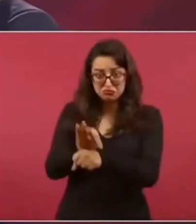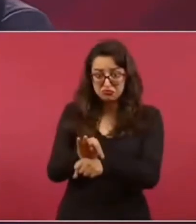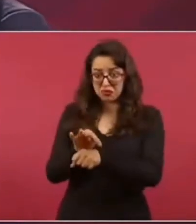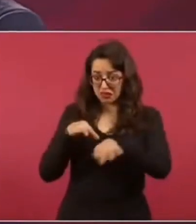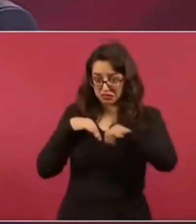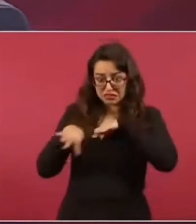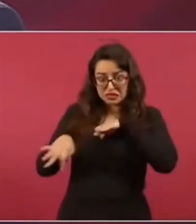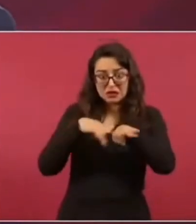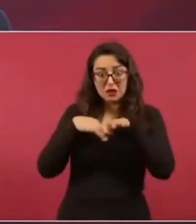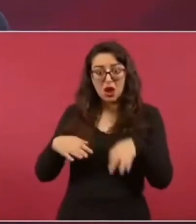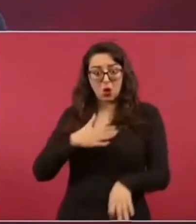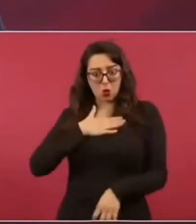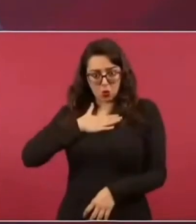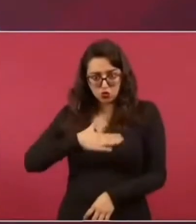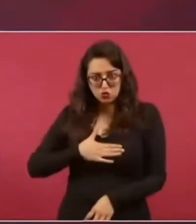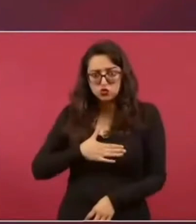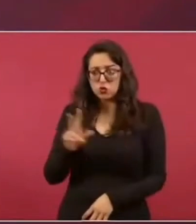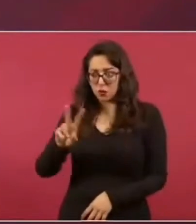para hacer justicia